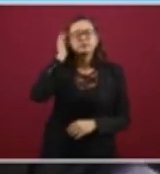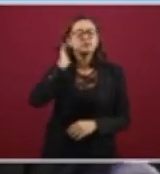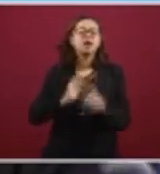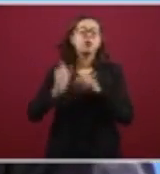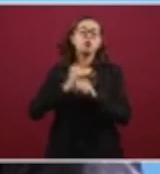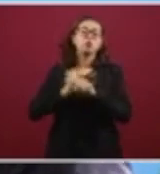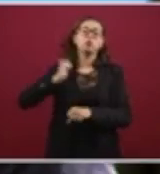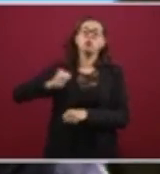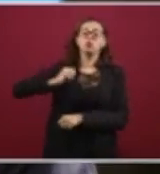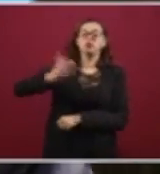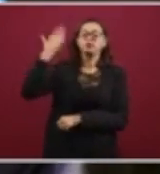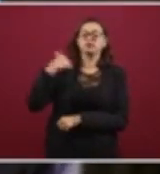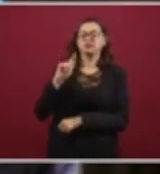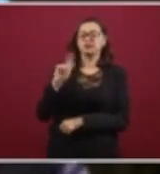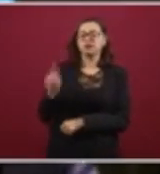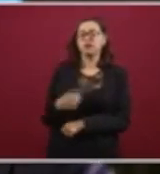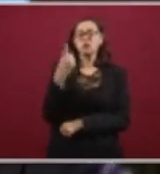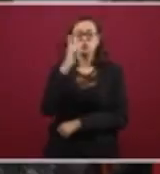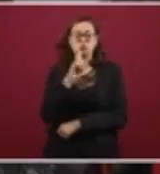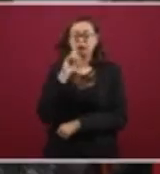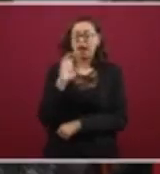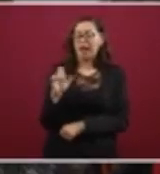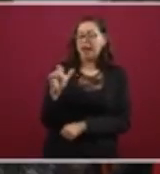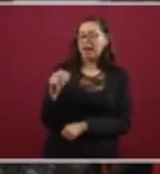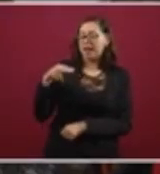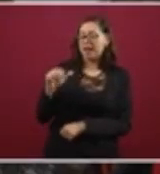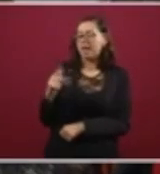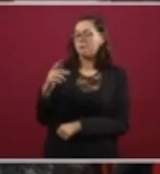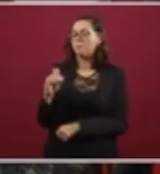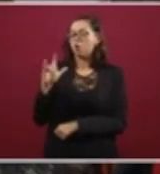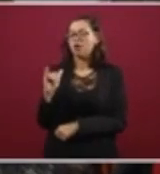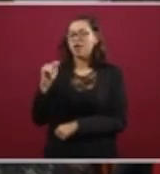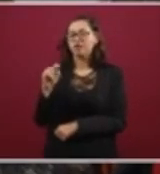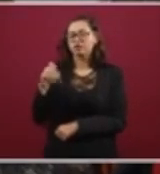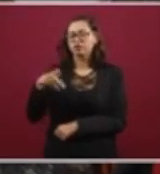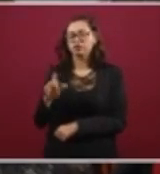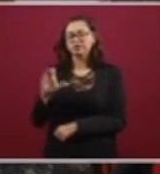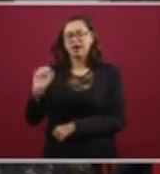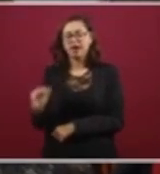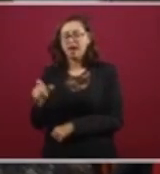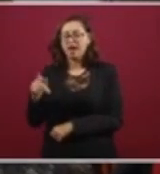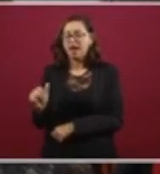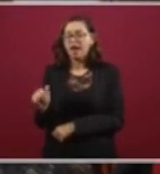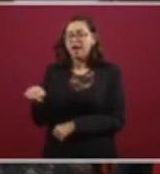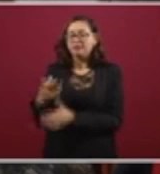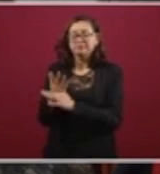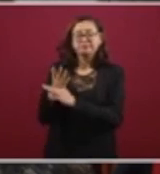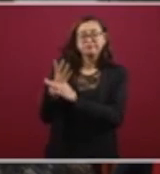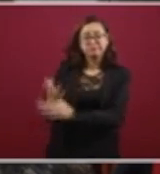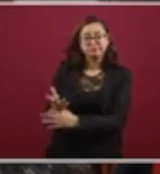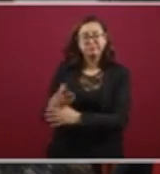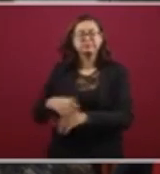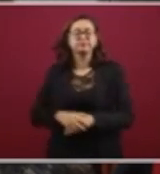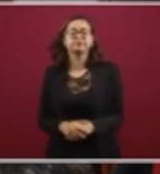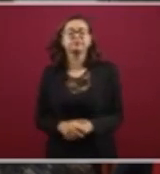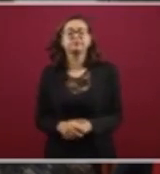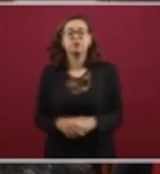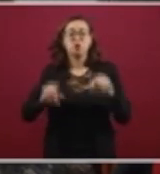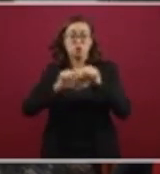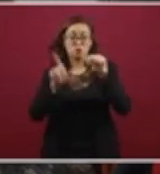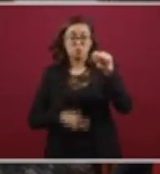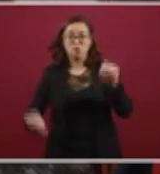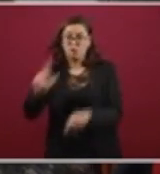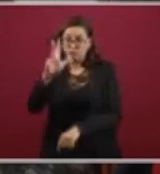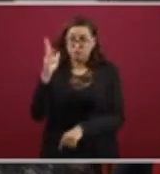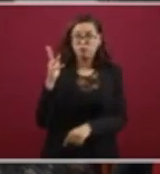71 nuestra querida Elena Poniatowska, estoy convencido de que el futuro de este país pertenece a las y los